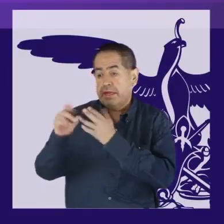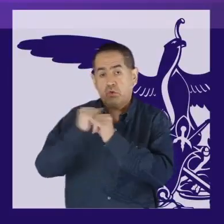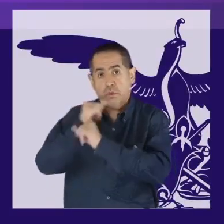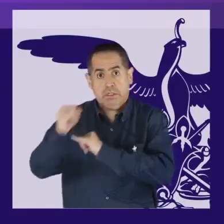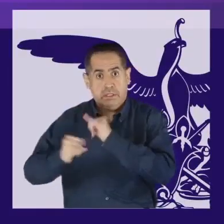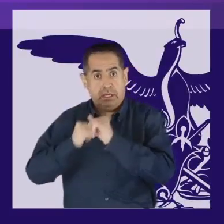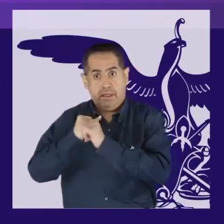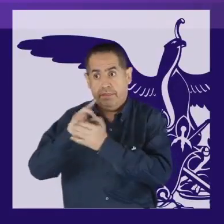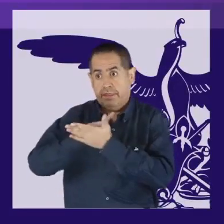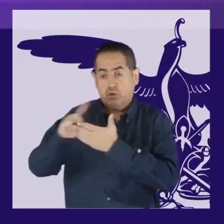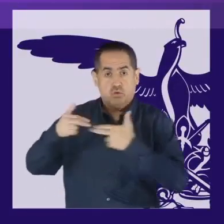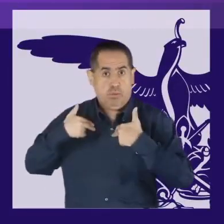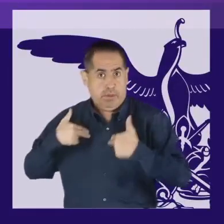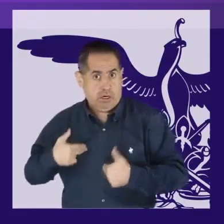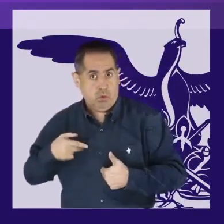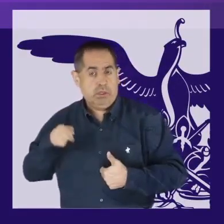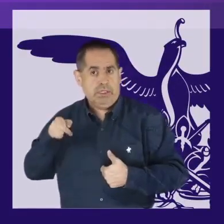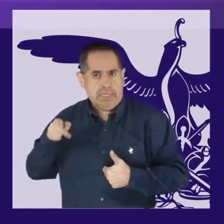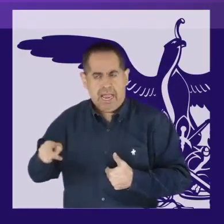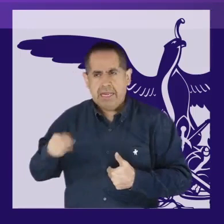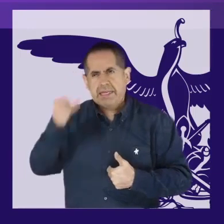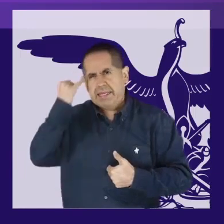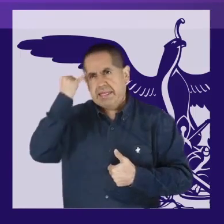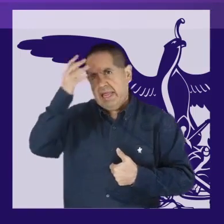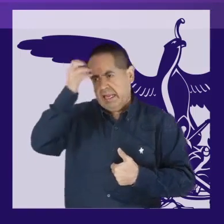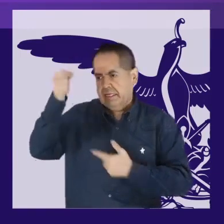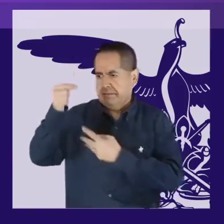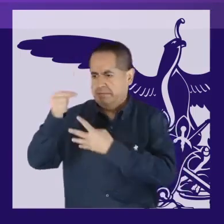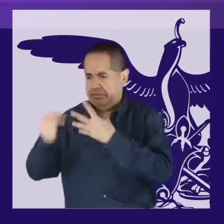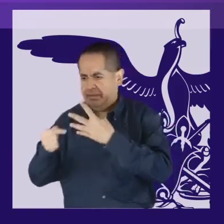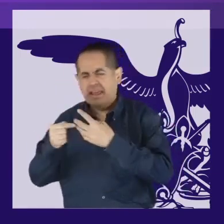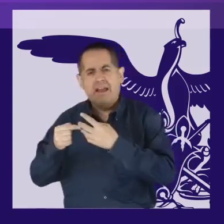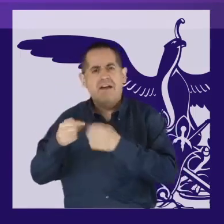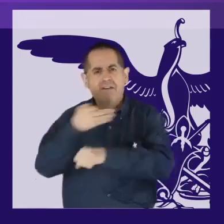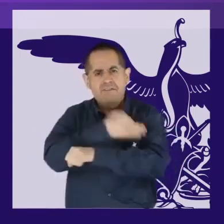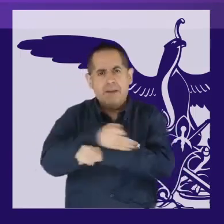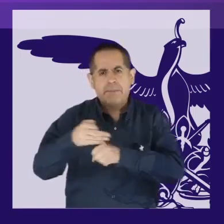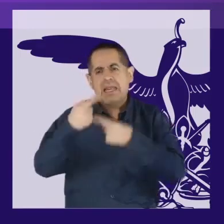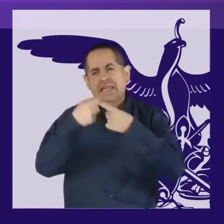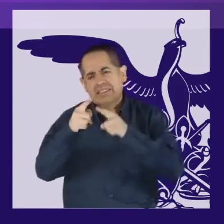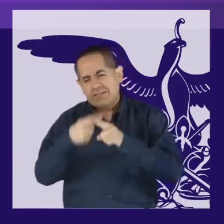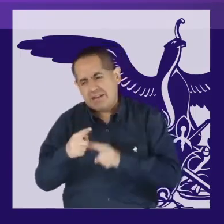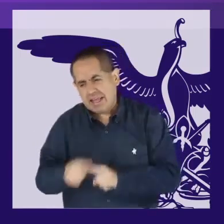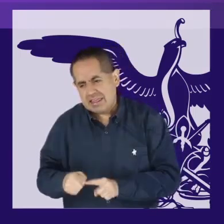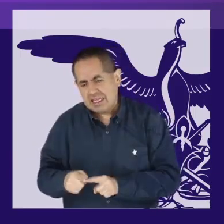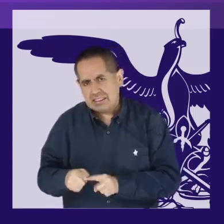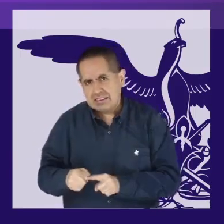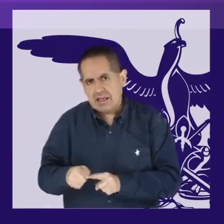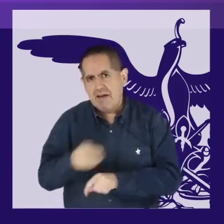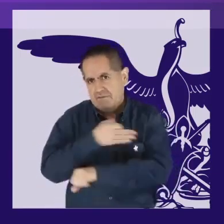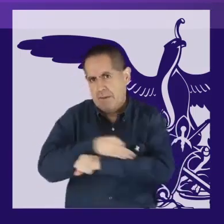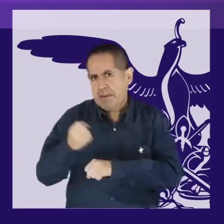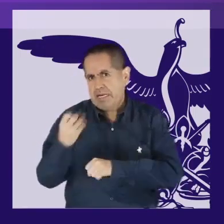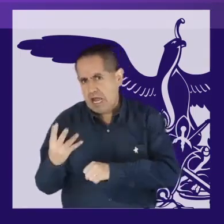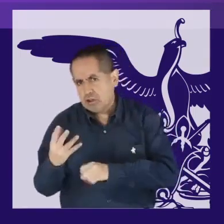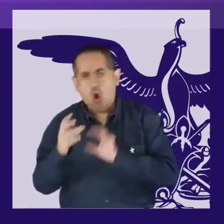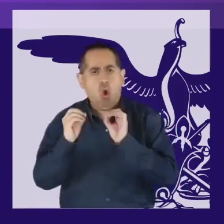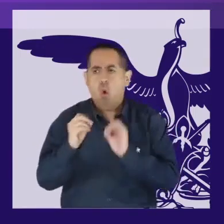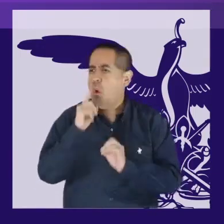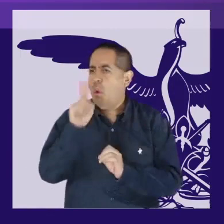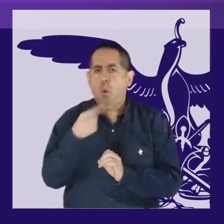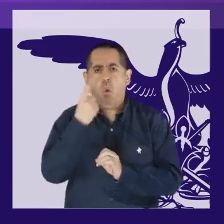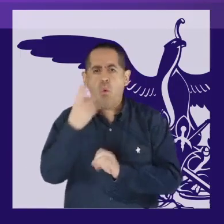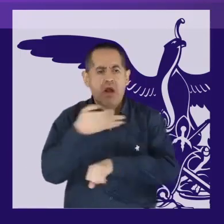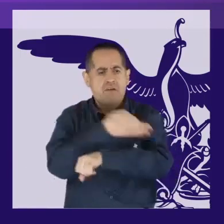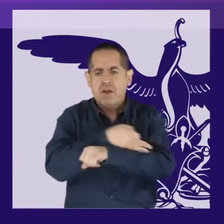Desde el Derecho Internacional de los Derechos Humanos, ¿se protegen y conciben diversos tipos de familia o se reconoce únicamente a la